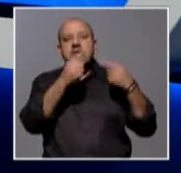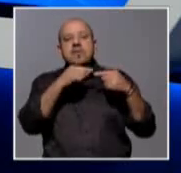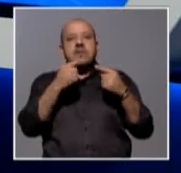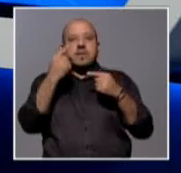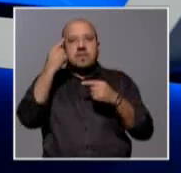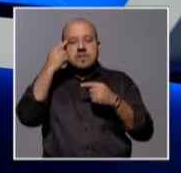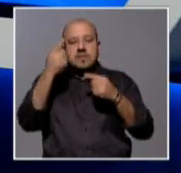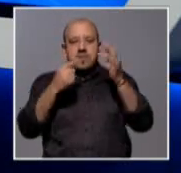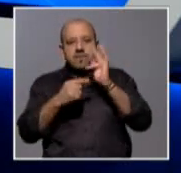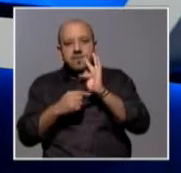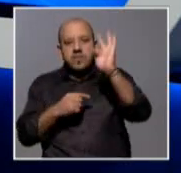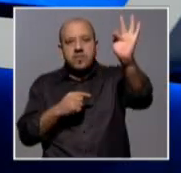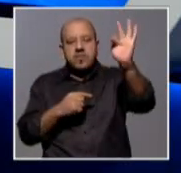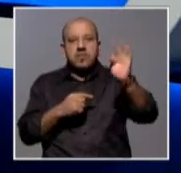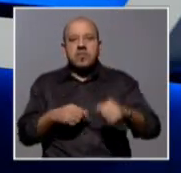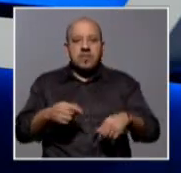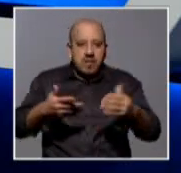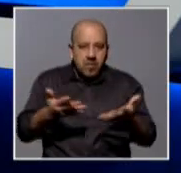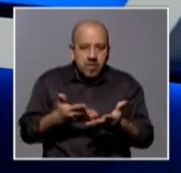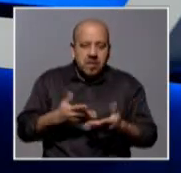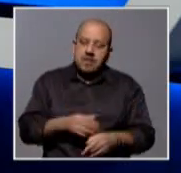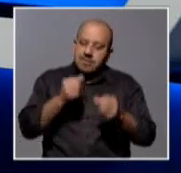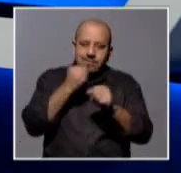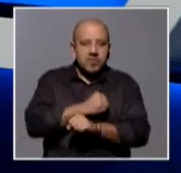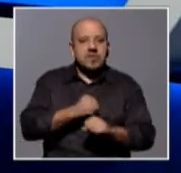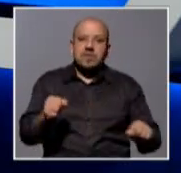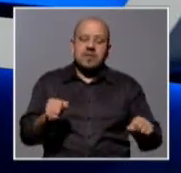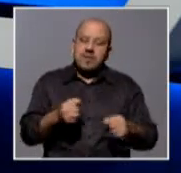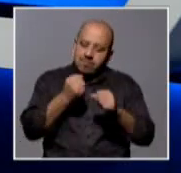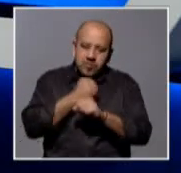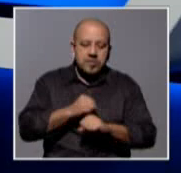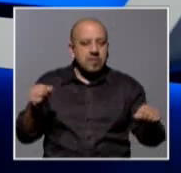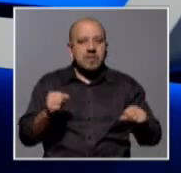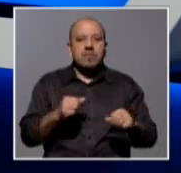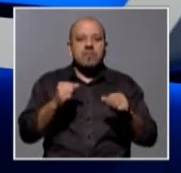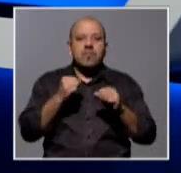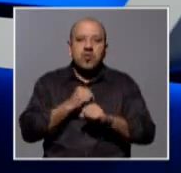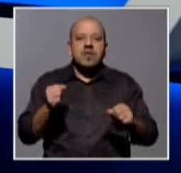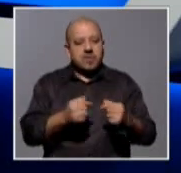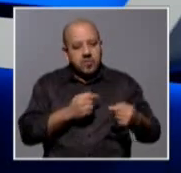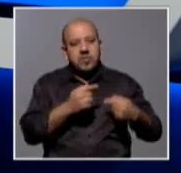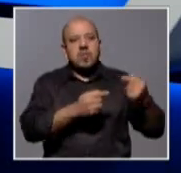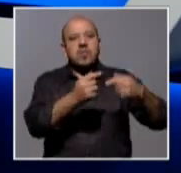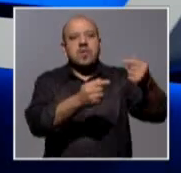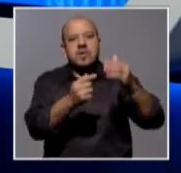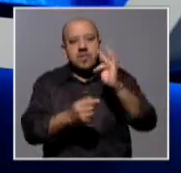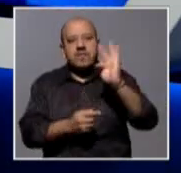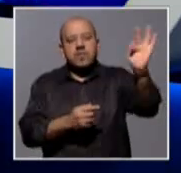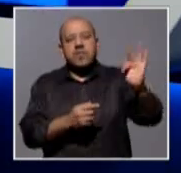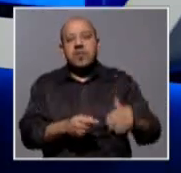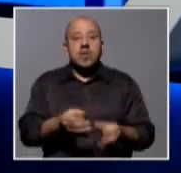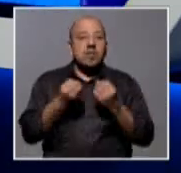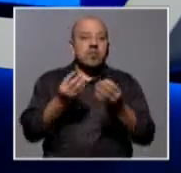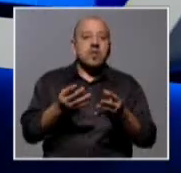futuro, que de esta manera es imposible continuar con ese futuro. Quizá también porque otros